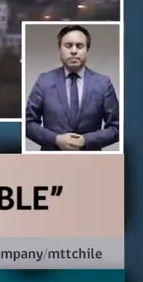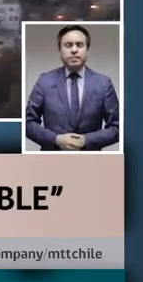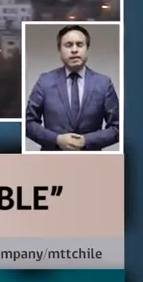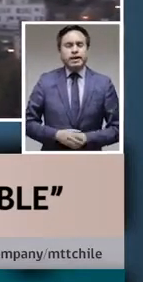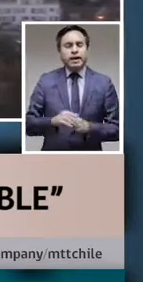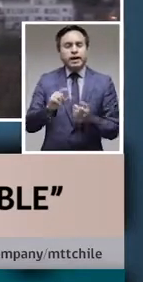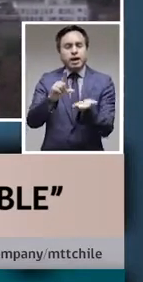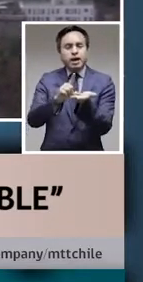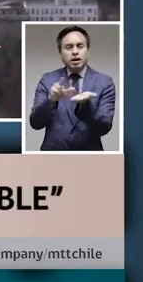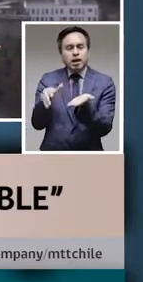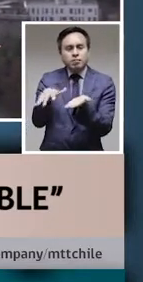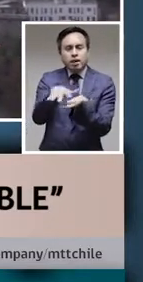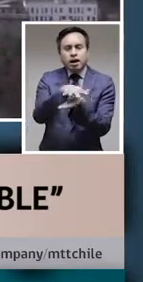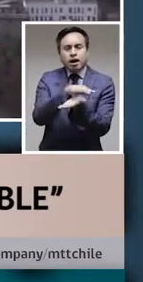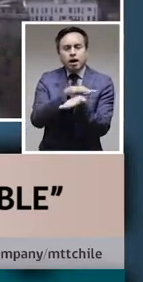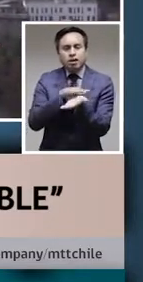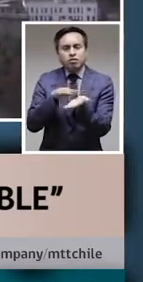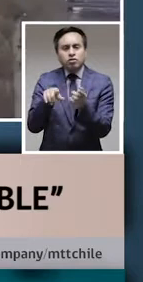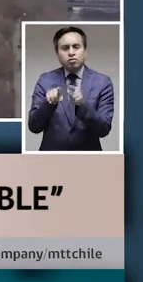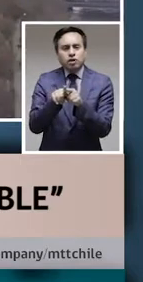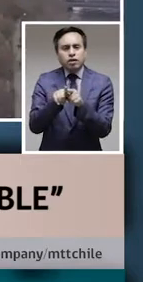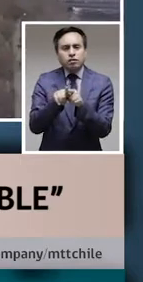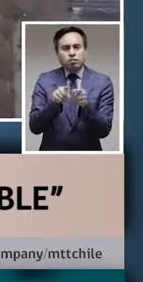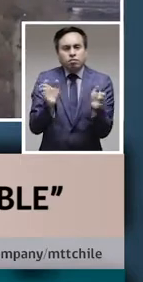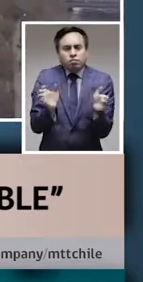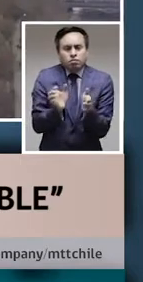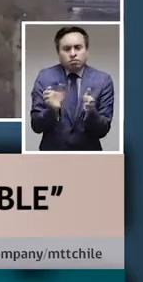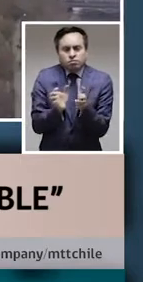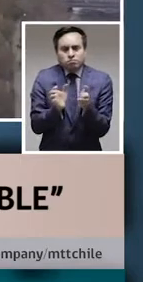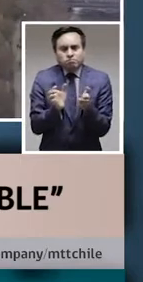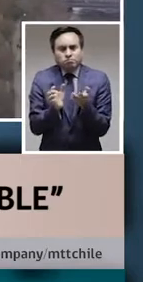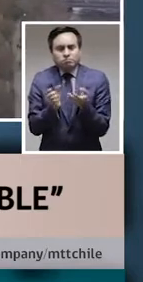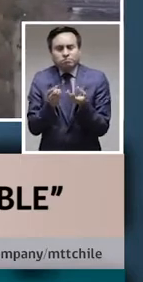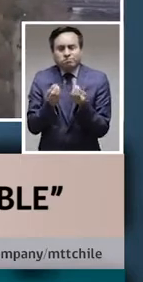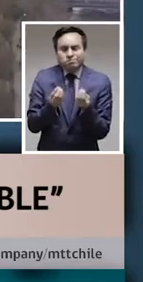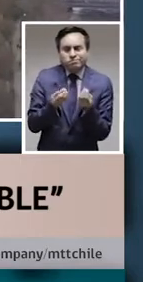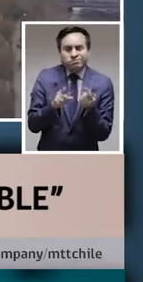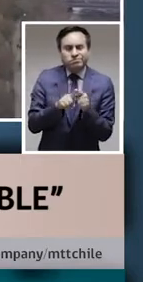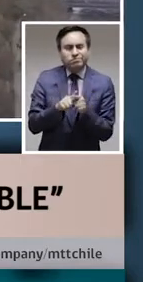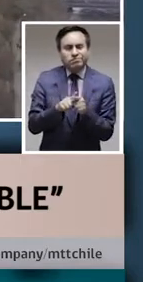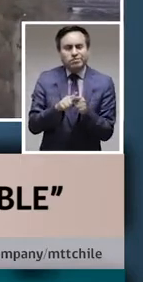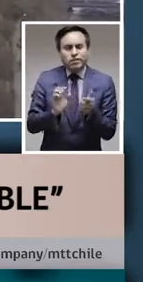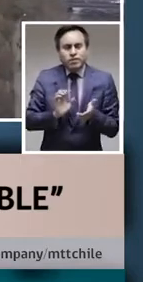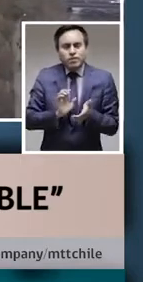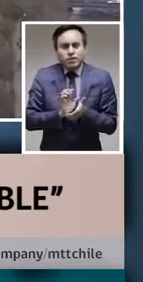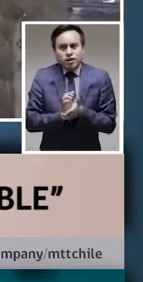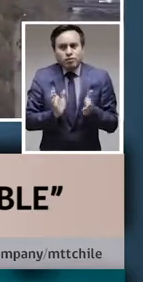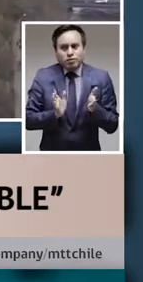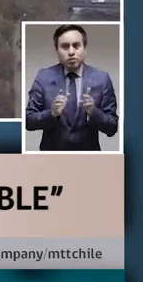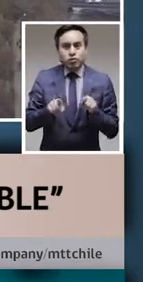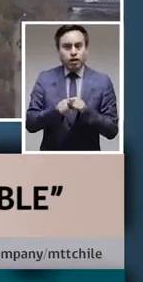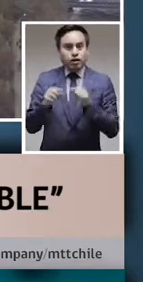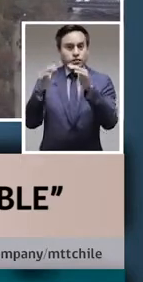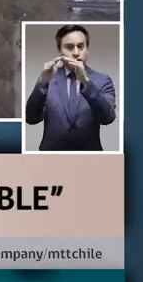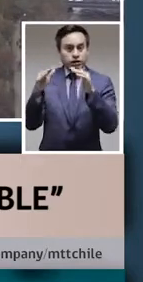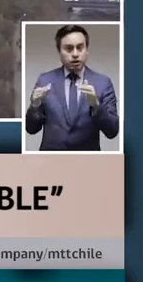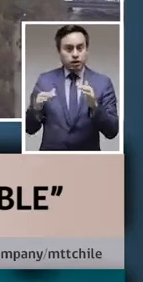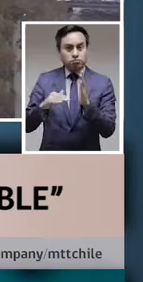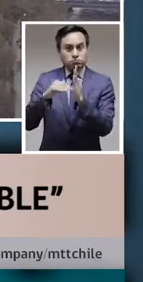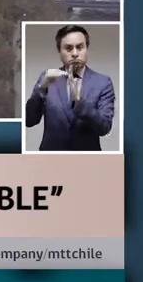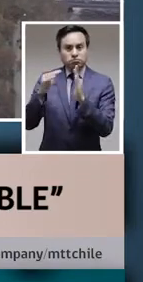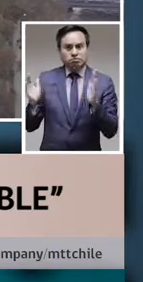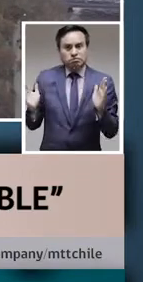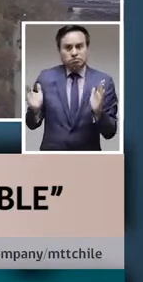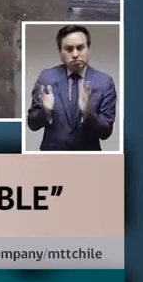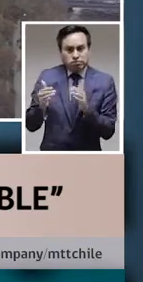el espacio empieza a ser un bien escaso. Y ese espacio reducido hace que las viviendas también sean más